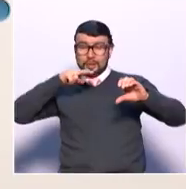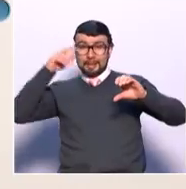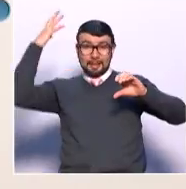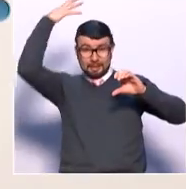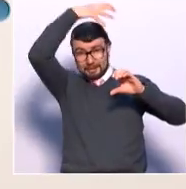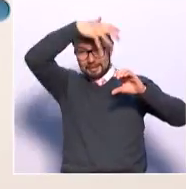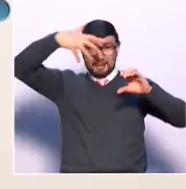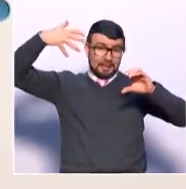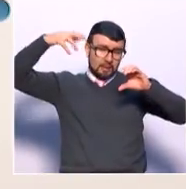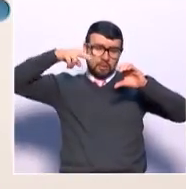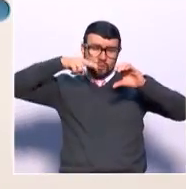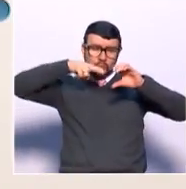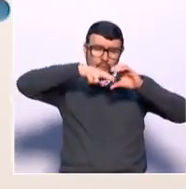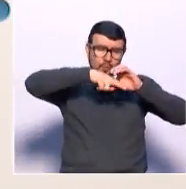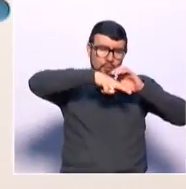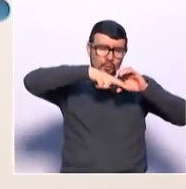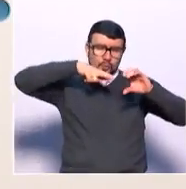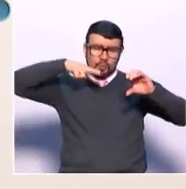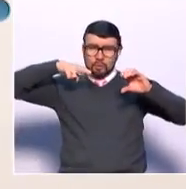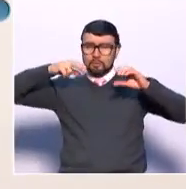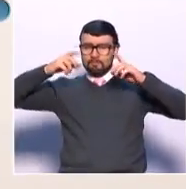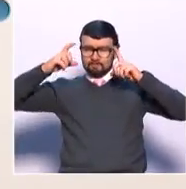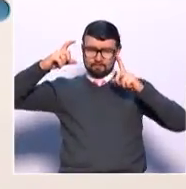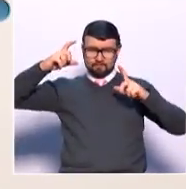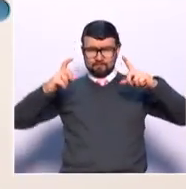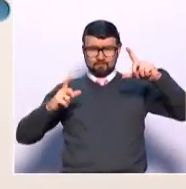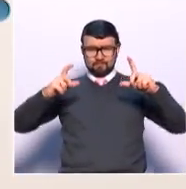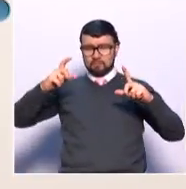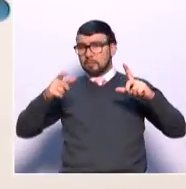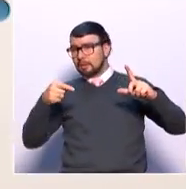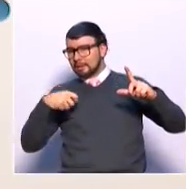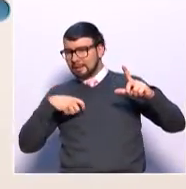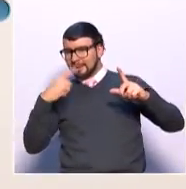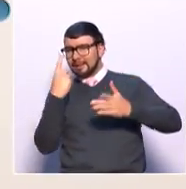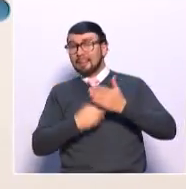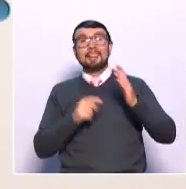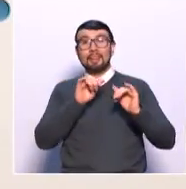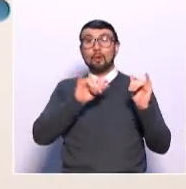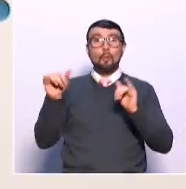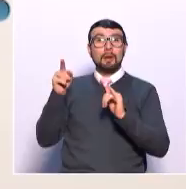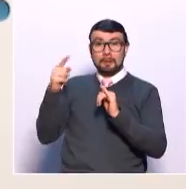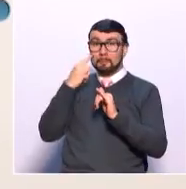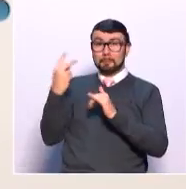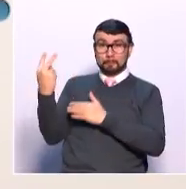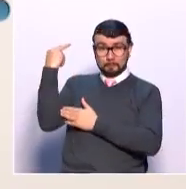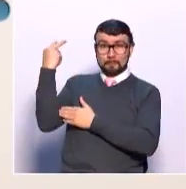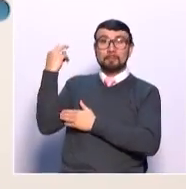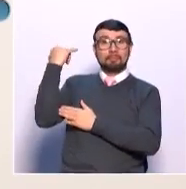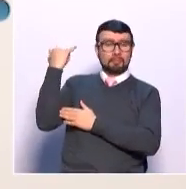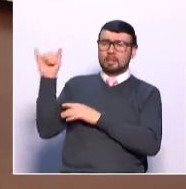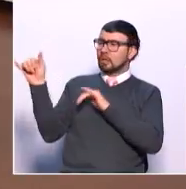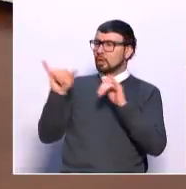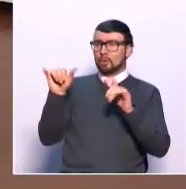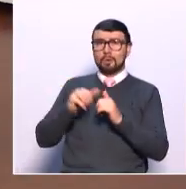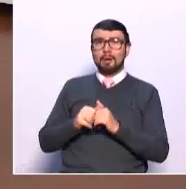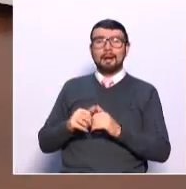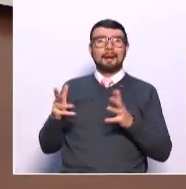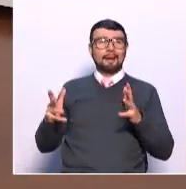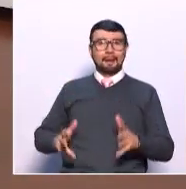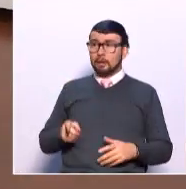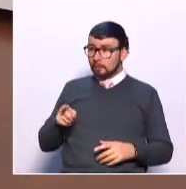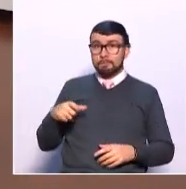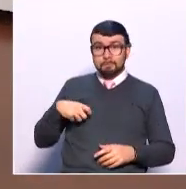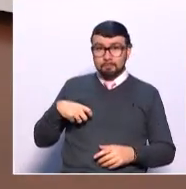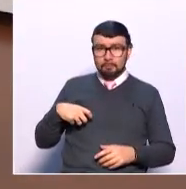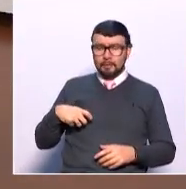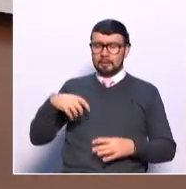hay que mirar allá adentro que es lo que tiene como tengo aquí esta radiografía allá atrás y con esas radiografías uno